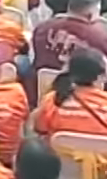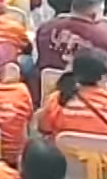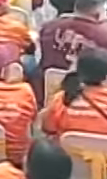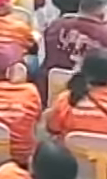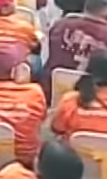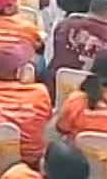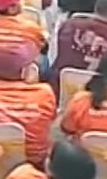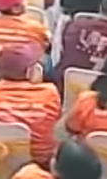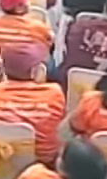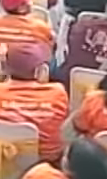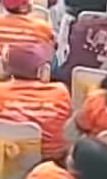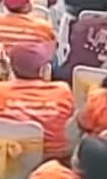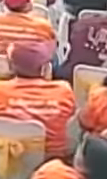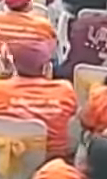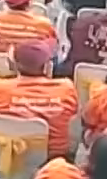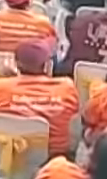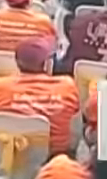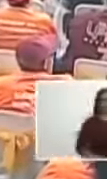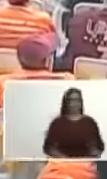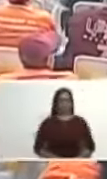Empleo, ingreso,